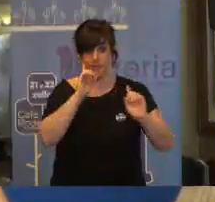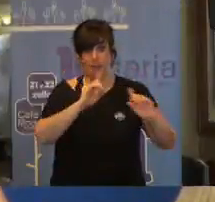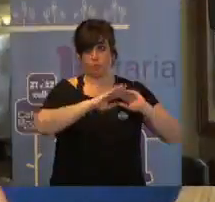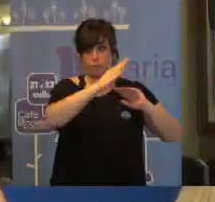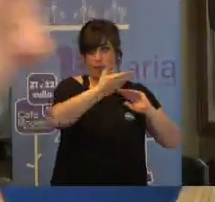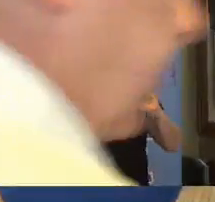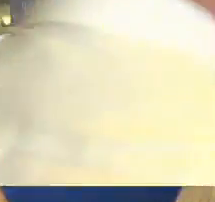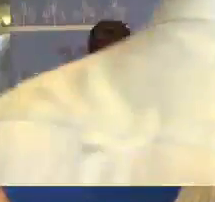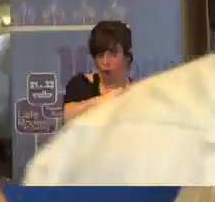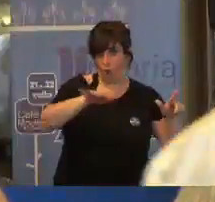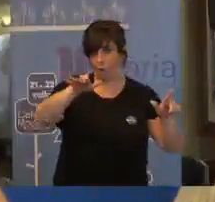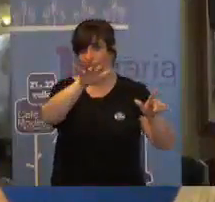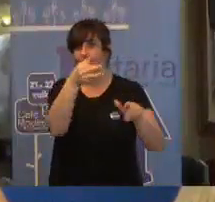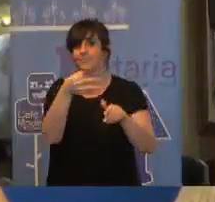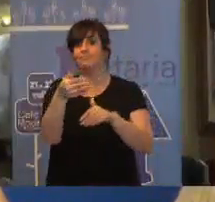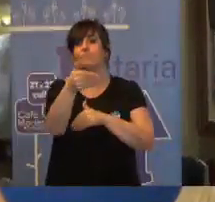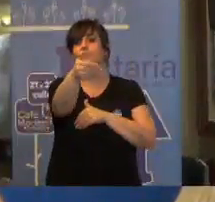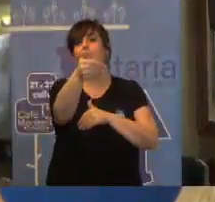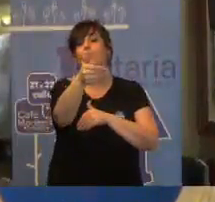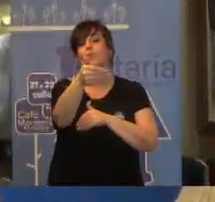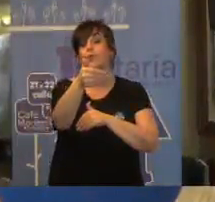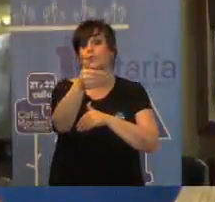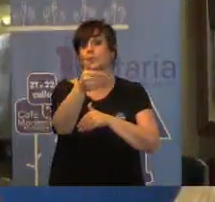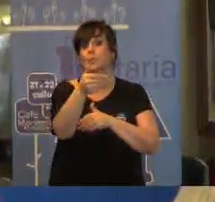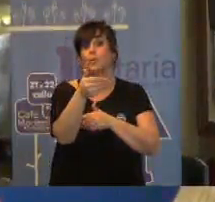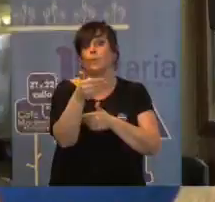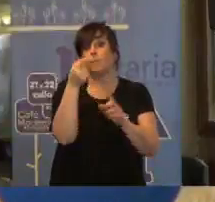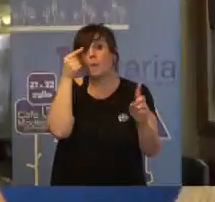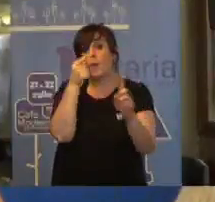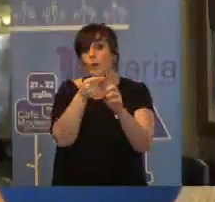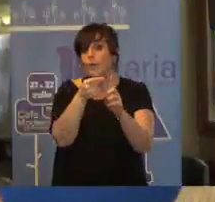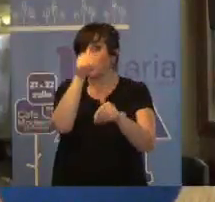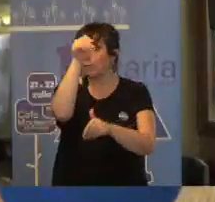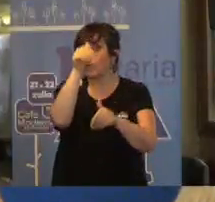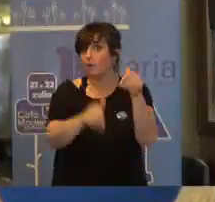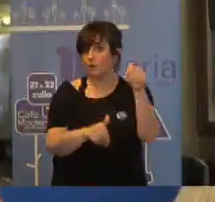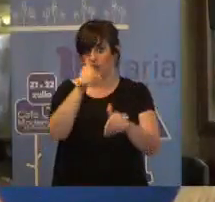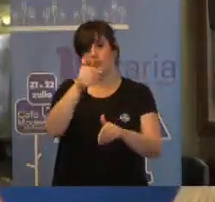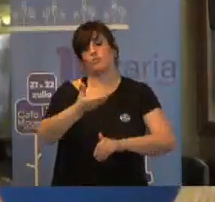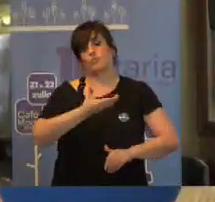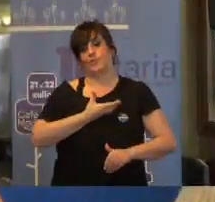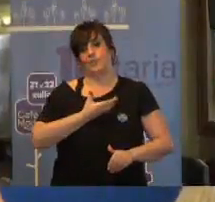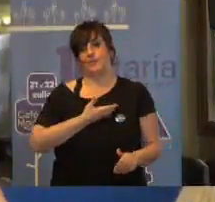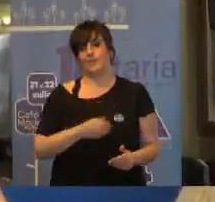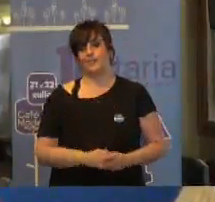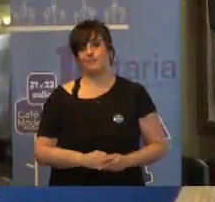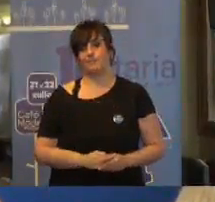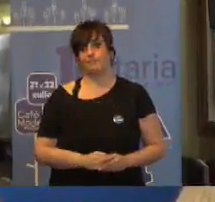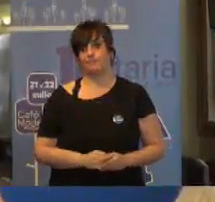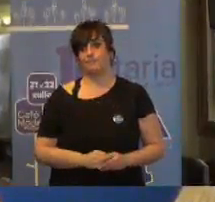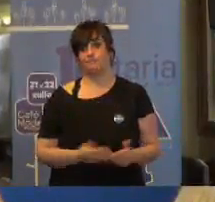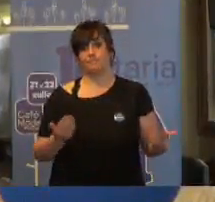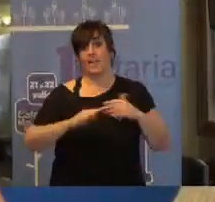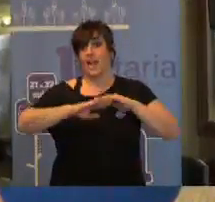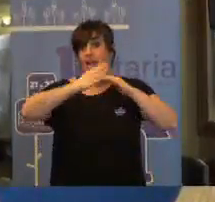e o próximo desafío electoral que temos son as eleccións municipais, as que non se presentan